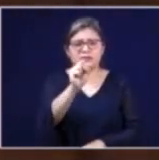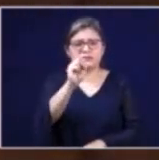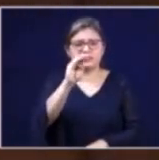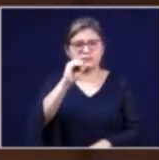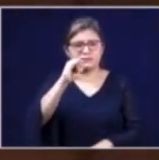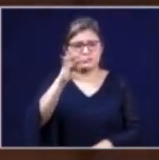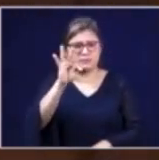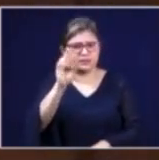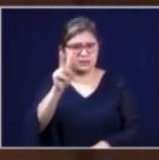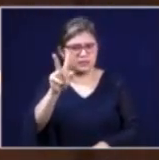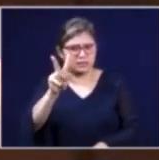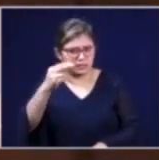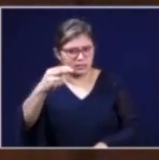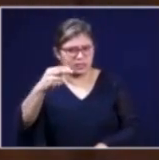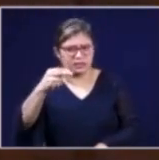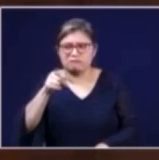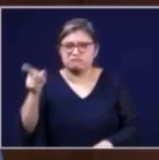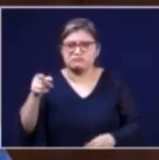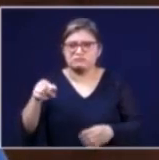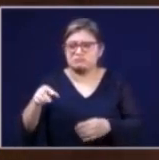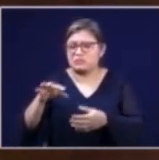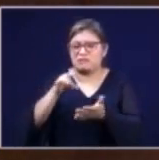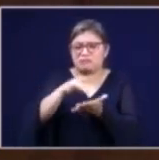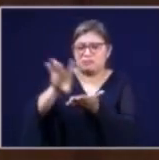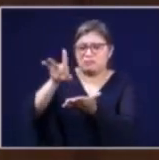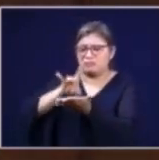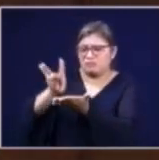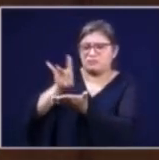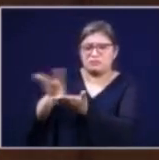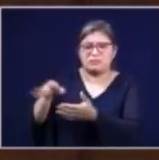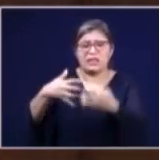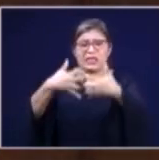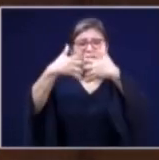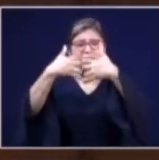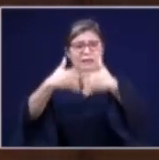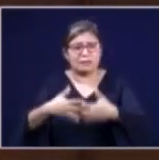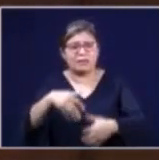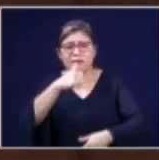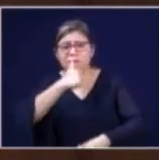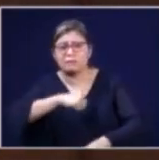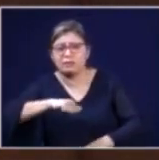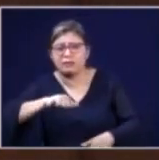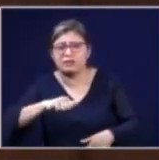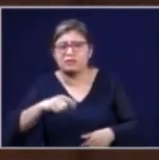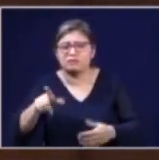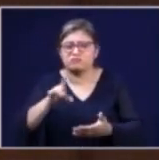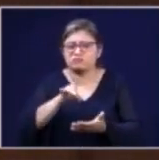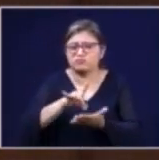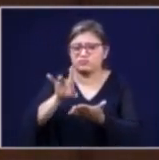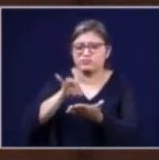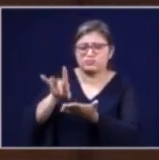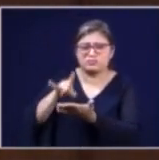esconde detrás de la micro y la pequeña empresa para hablar de legislación laboral.